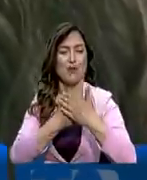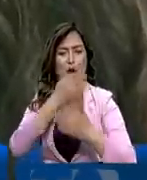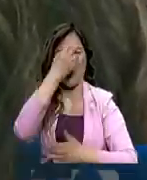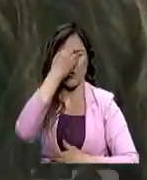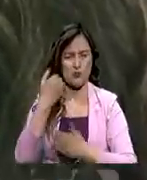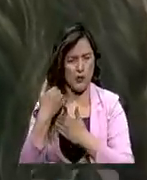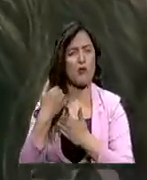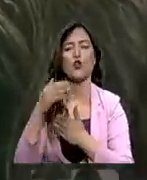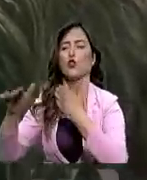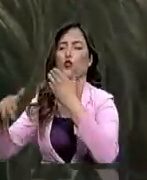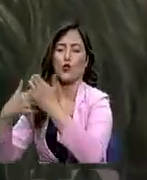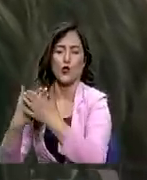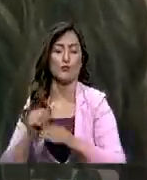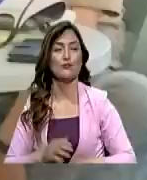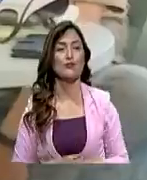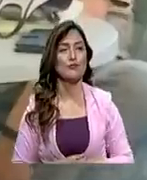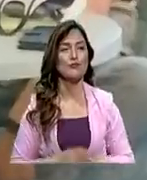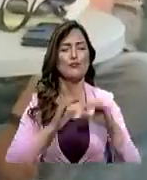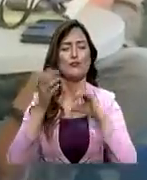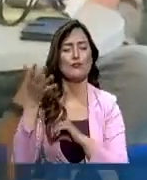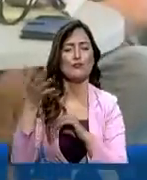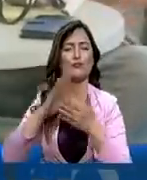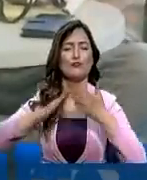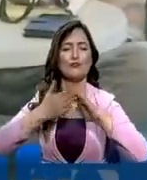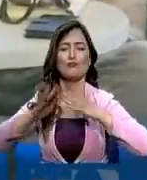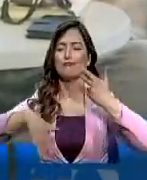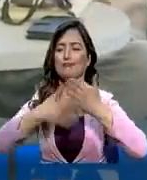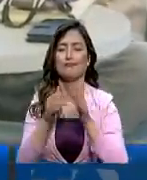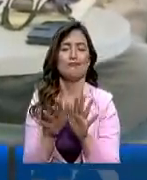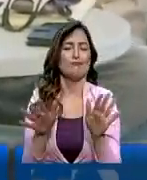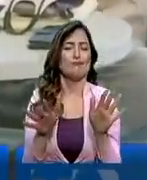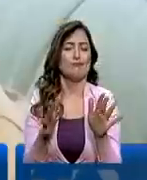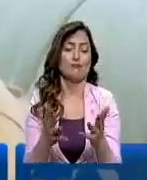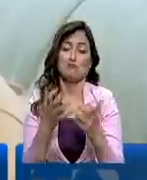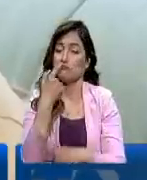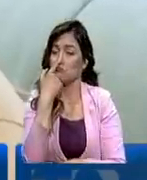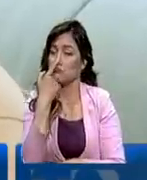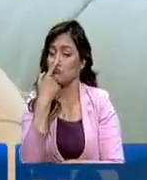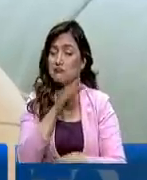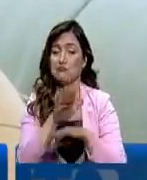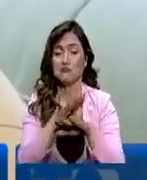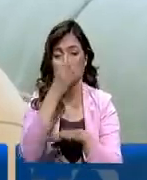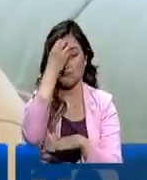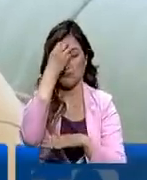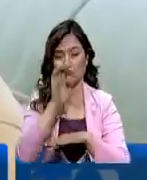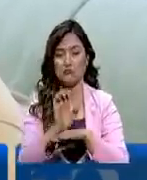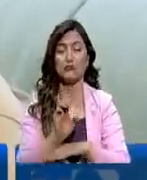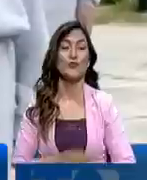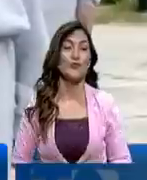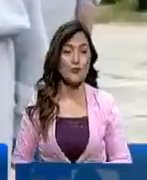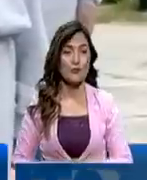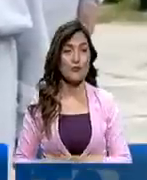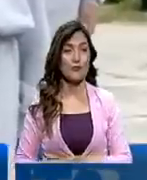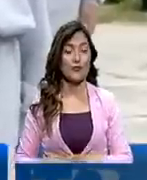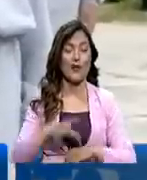Estos conversatorios virtuales están dirigidos a toda la comunidad que le interese conocer o discutir sobre la educación en Ecuador. Asimismo,